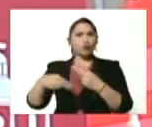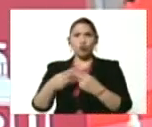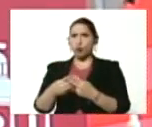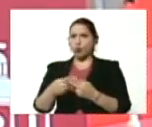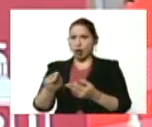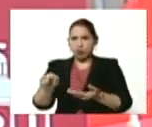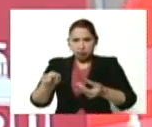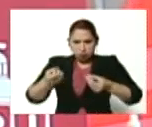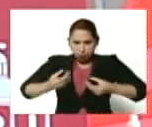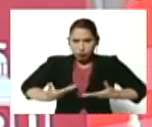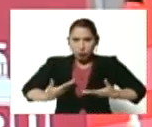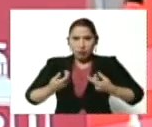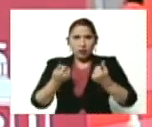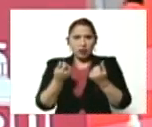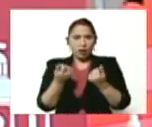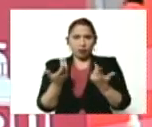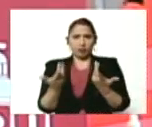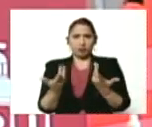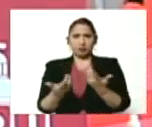llegaron. Entonces,